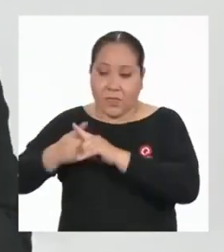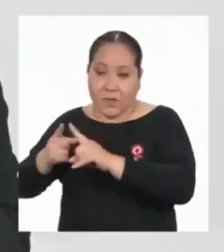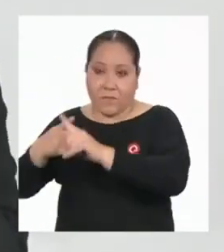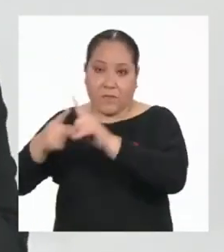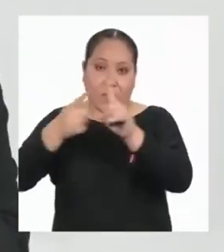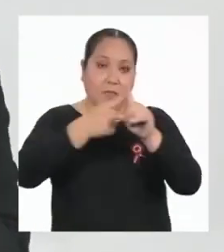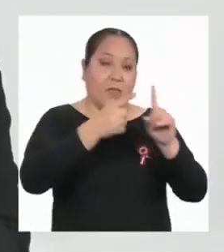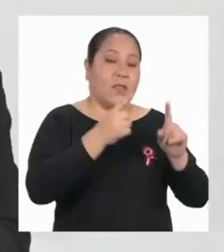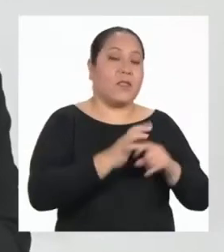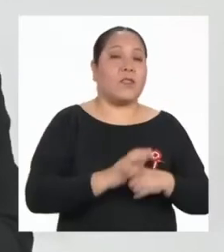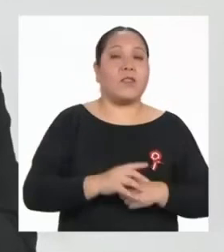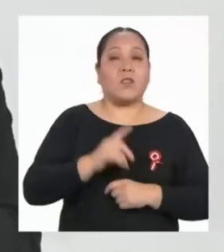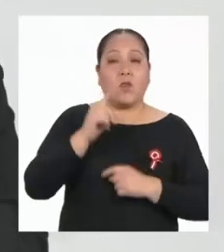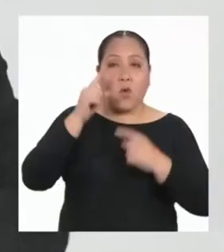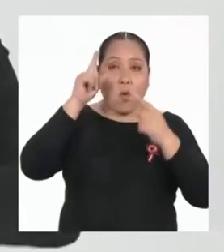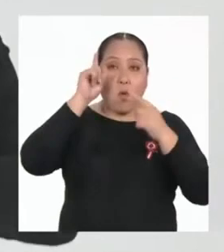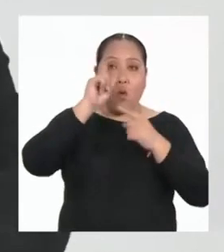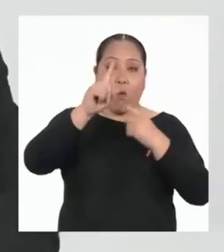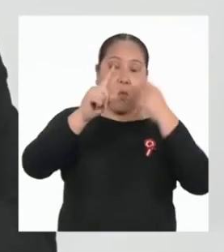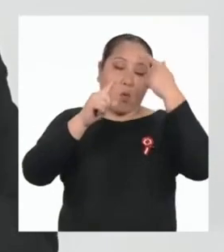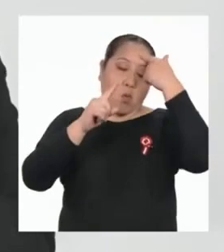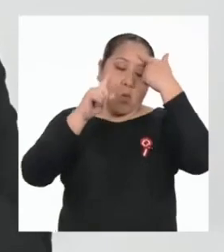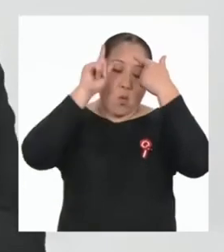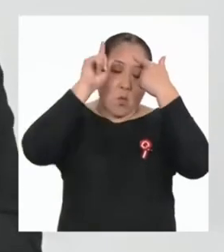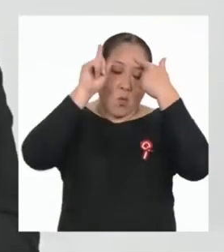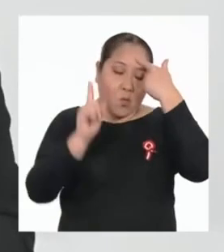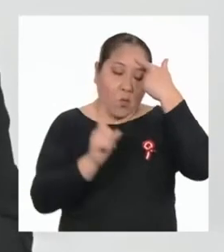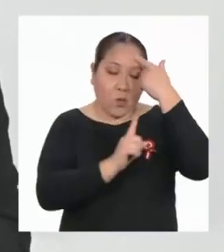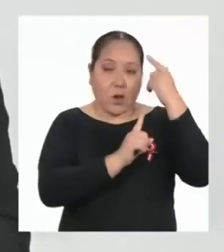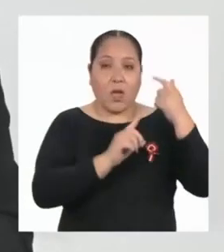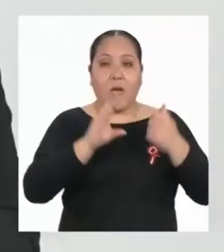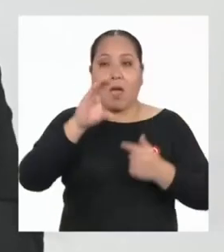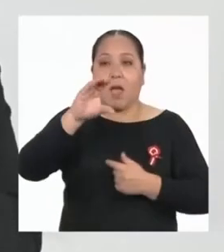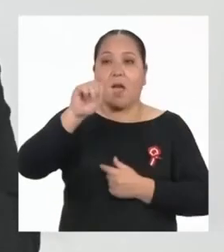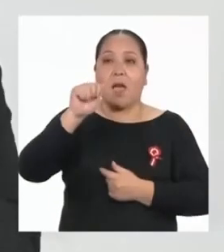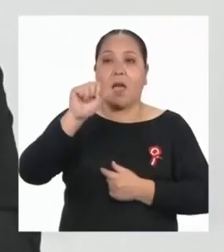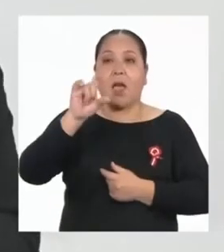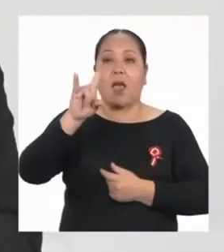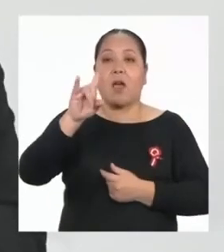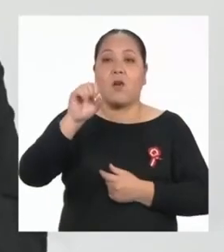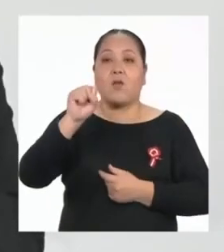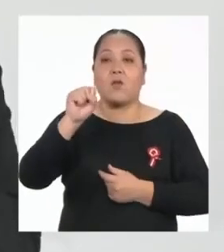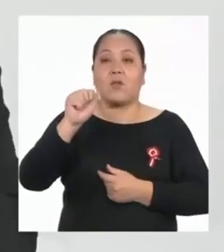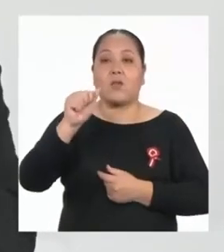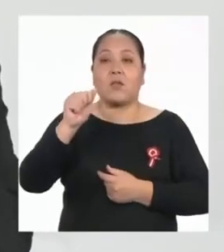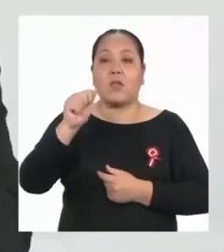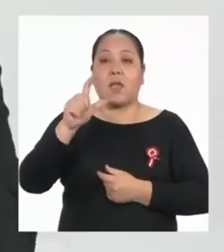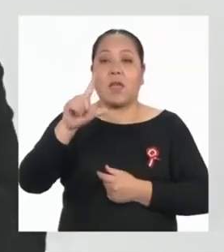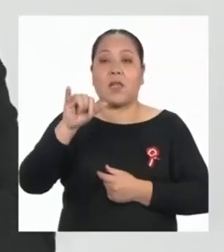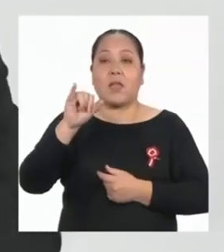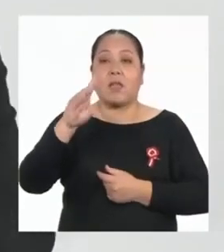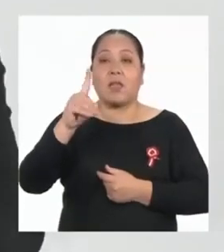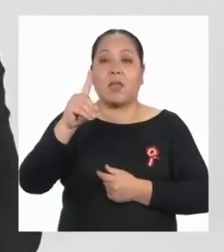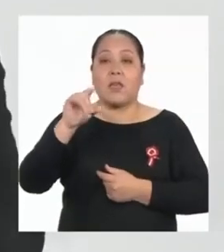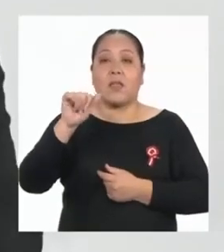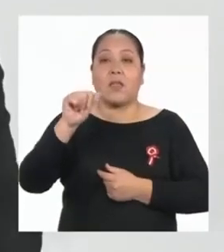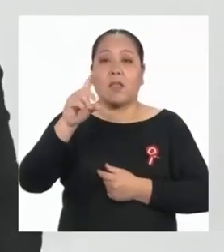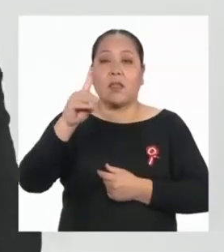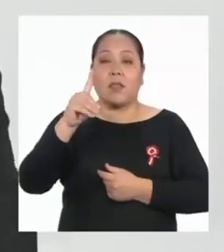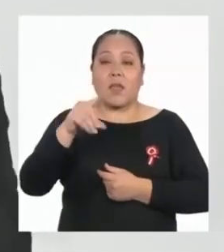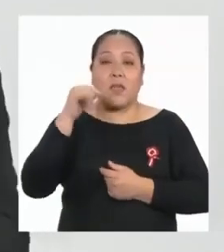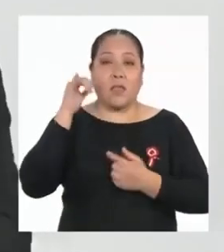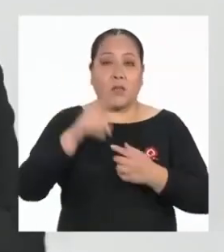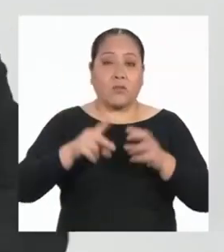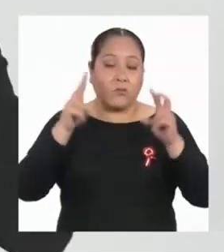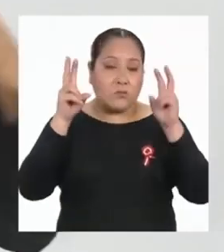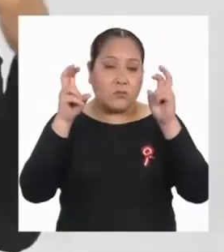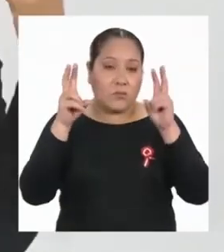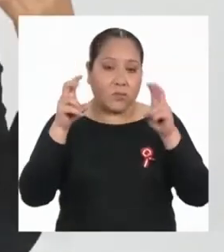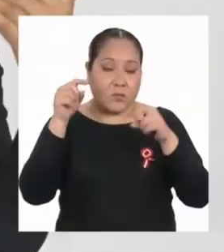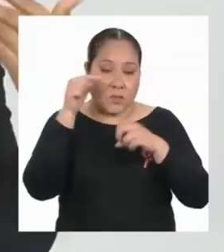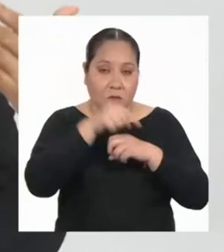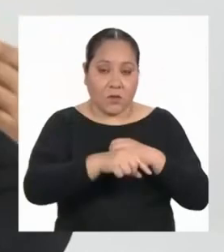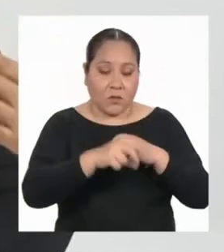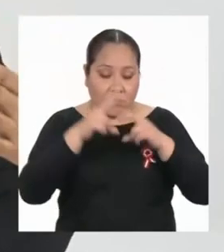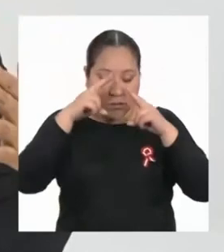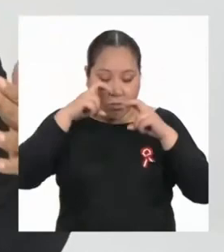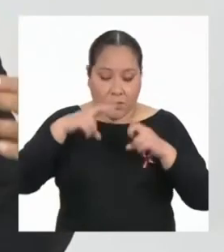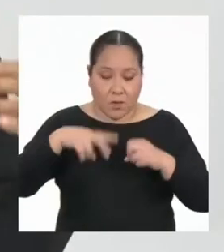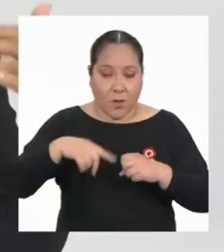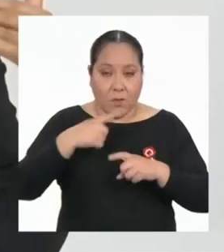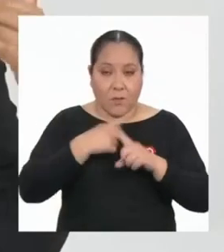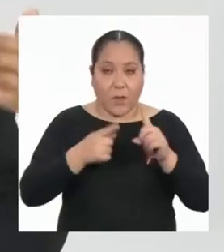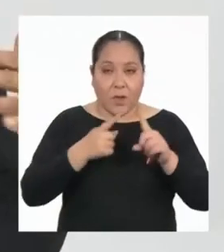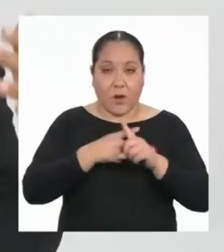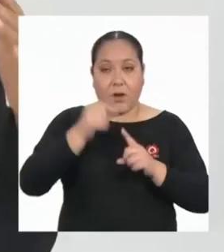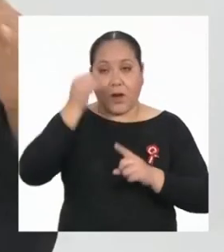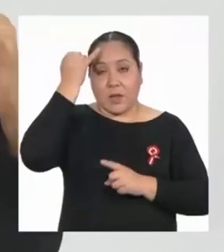índole. Una de ellas es la causalidad, como el texto que hemos analizado hoy. Pero las ideas